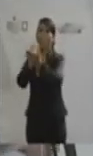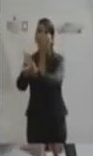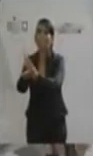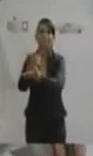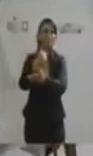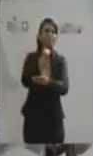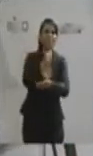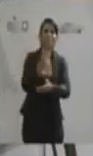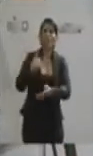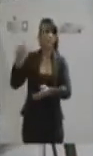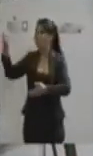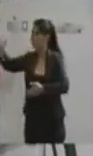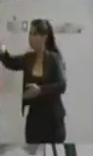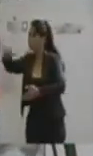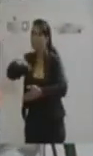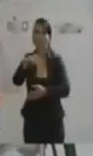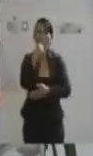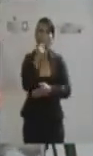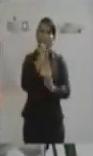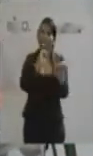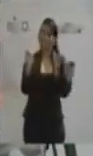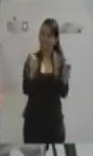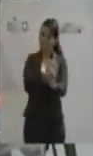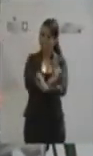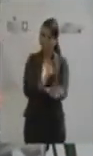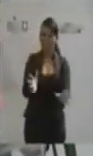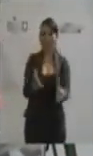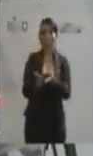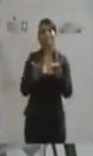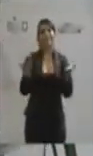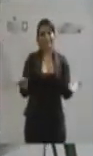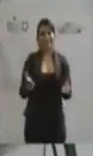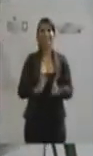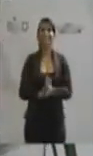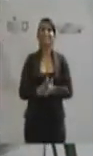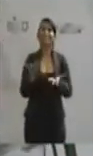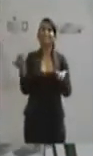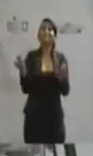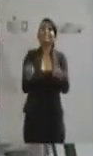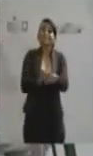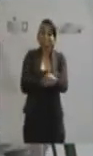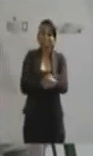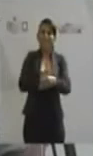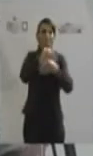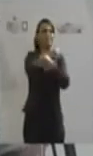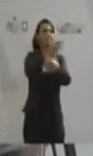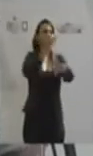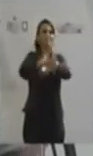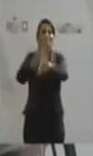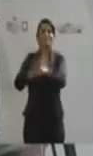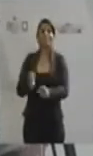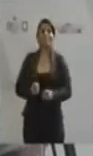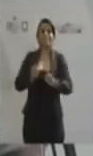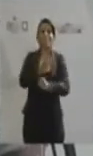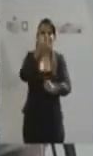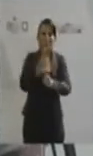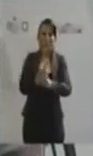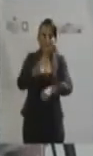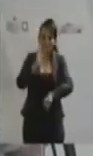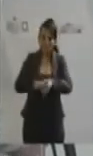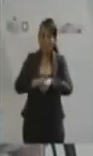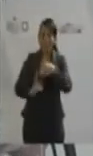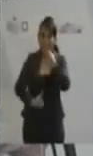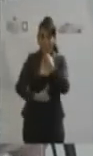y toda la gente por eso en querétaro ahora ya en campaña nos dice es que la seguridad la seguridad es el principal